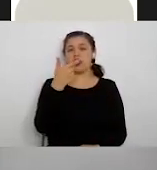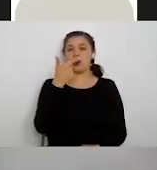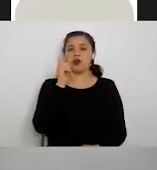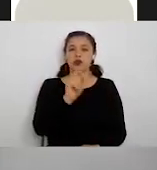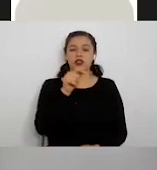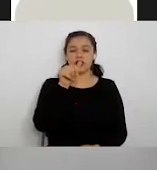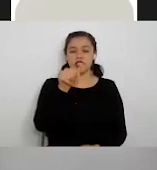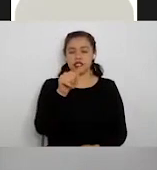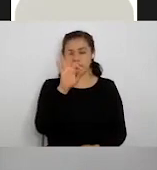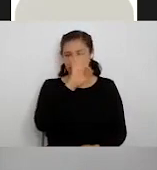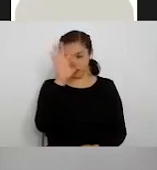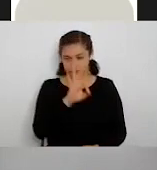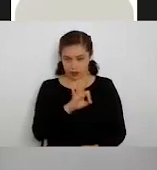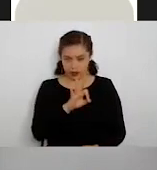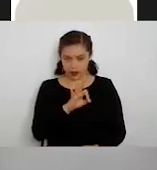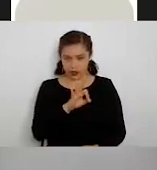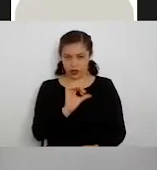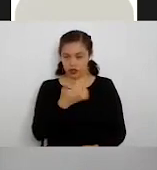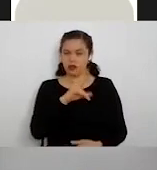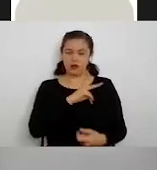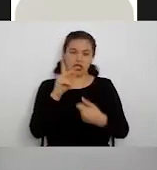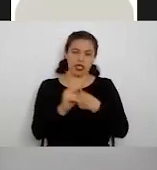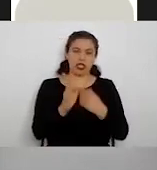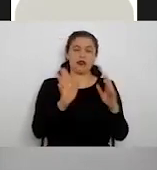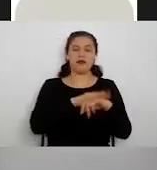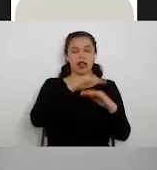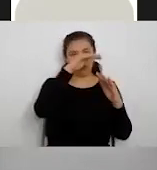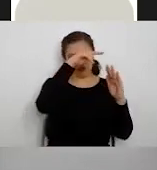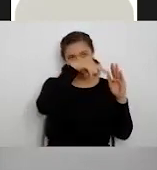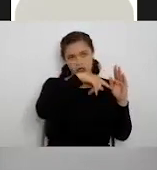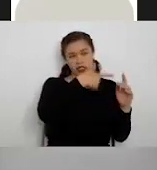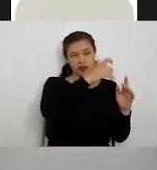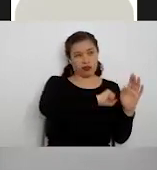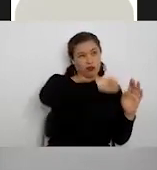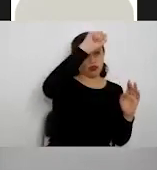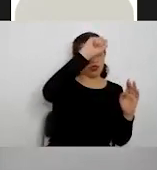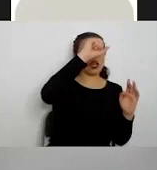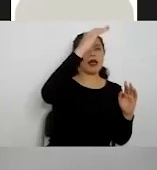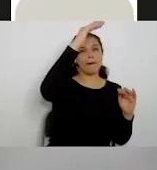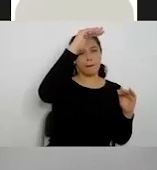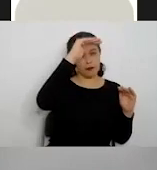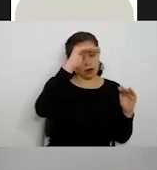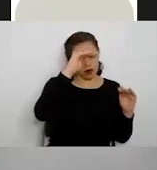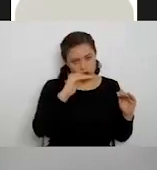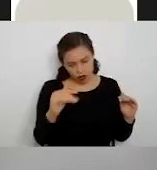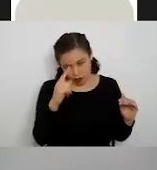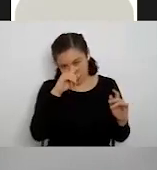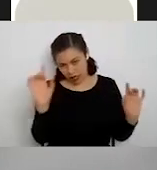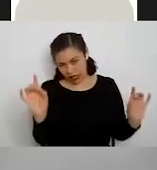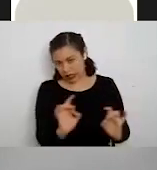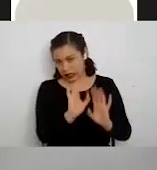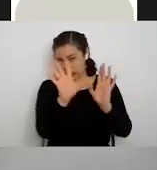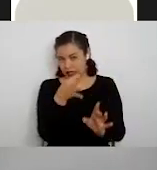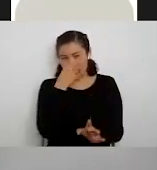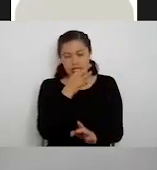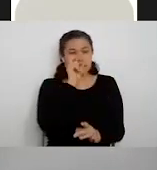vamos a empezar a tener, como los demás países, una caída de la inflación por los fenómenos casi igualitos a Estados